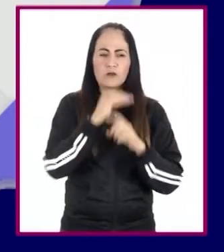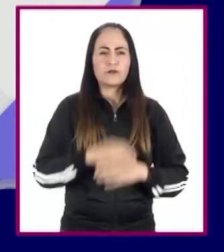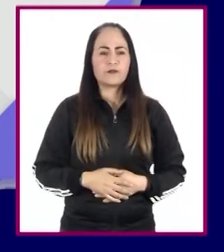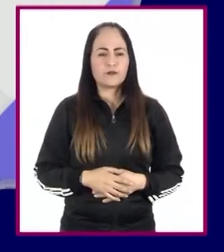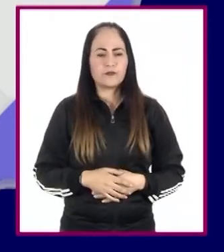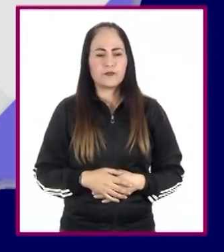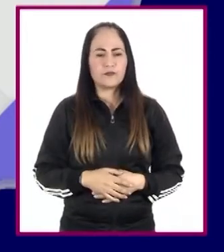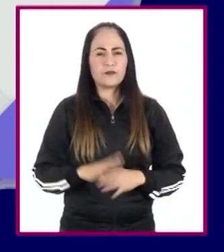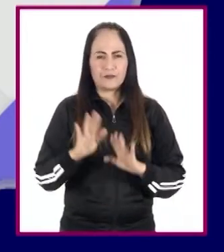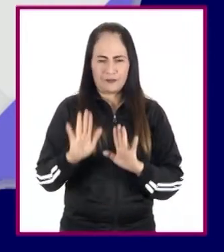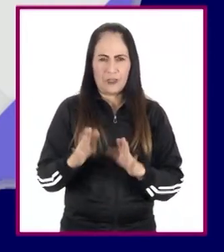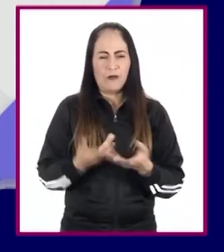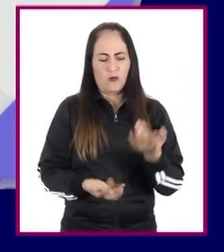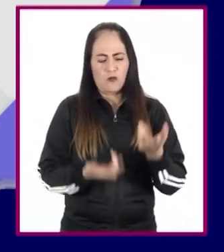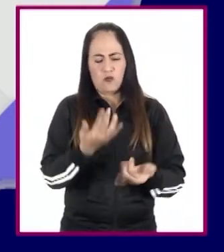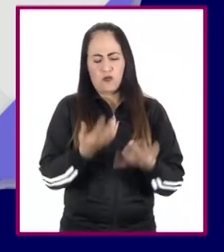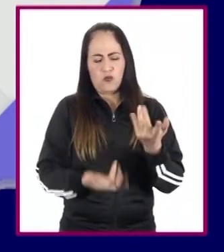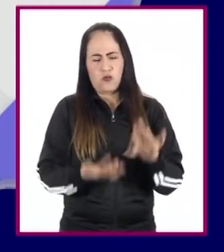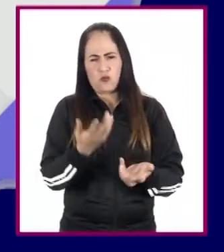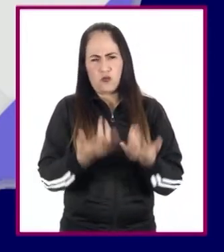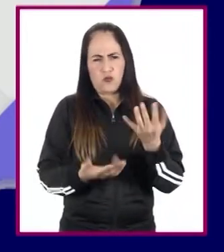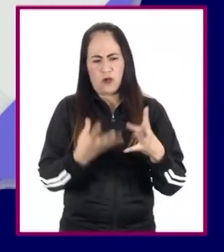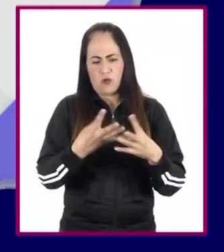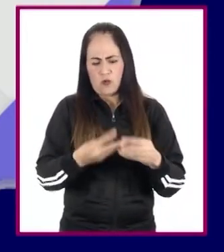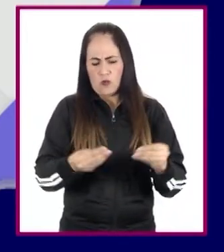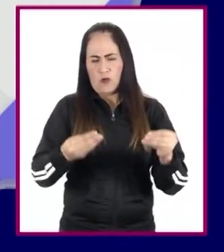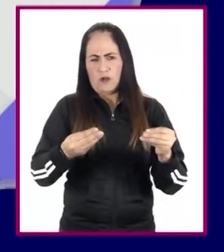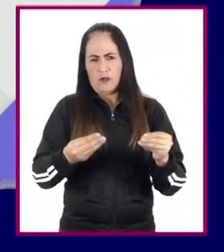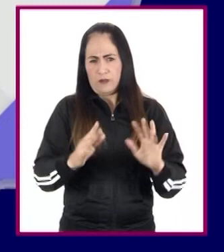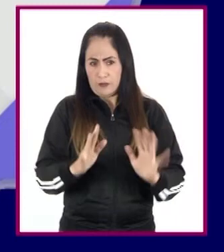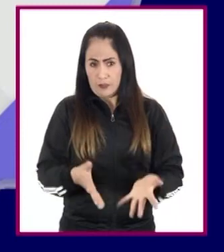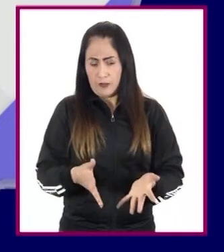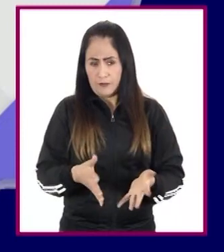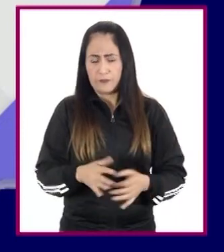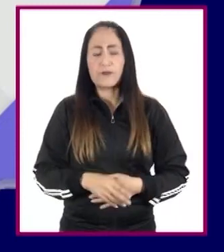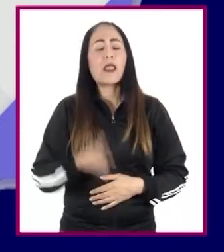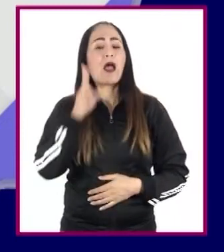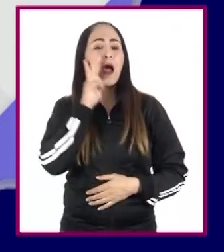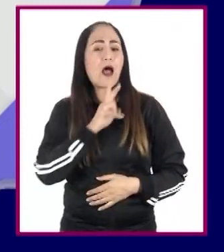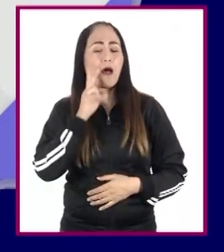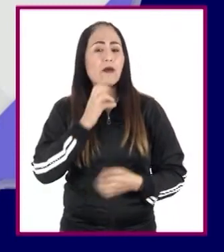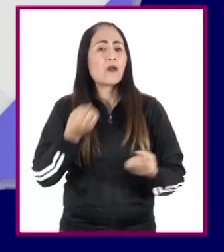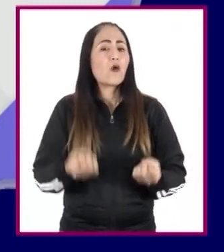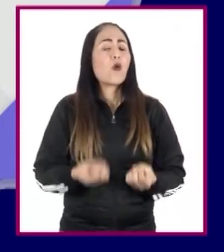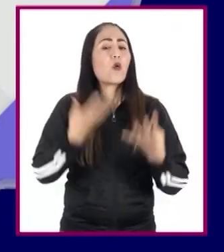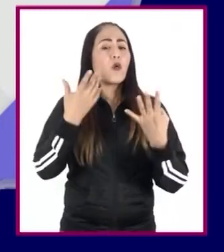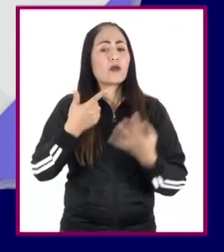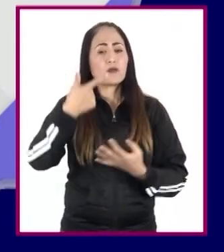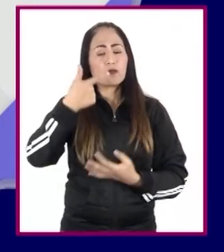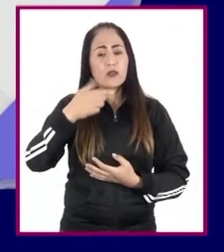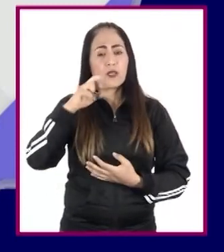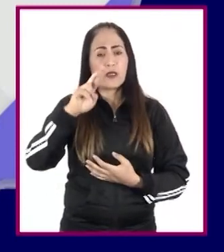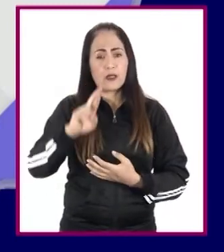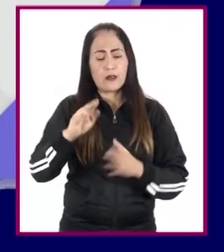esperamos a que termine la combustión, ¿sí?, para ver realmente cuántos grados aumentaron.